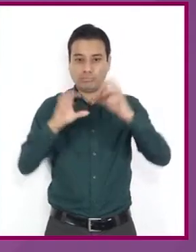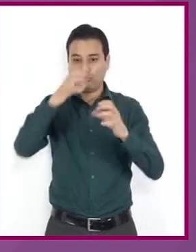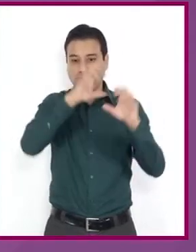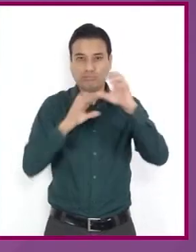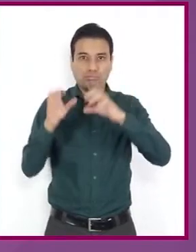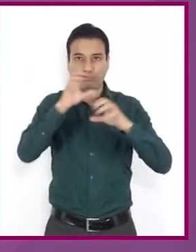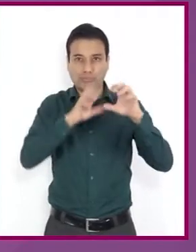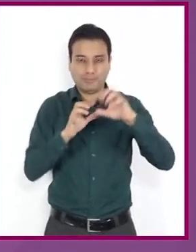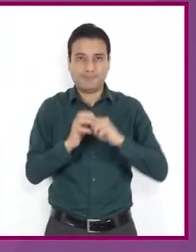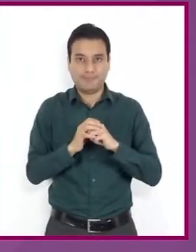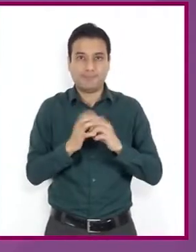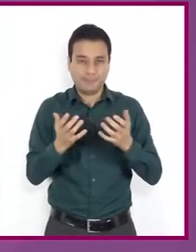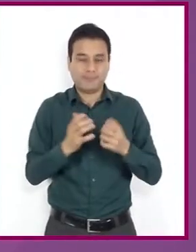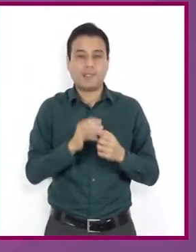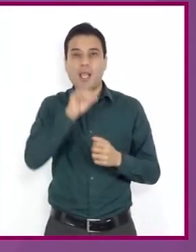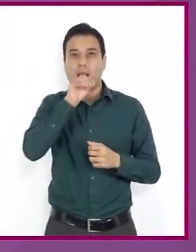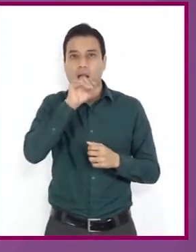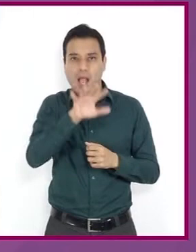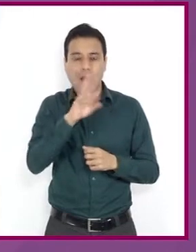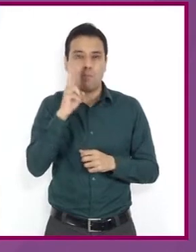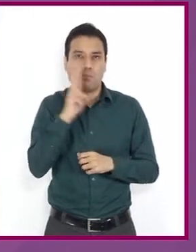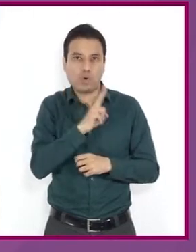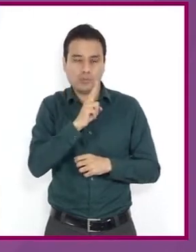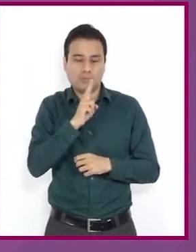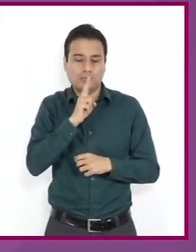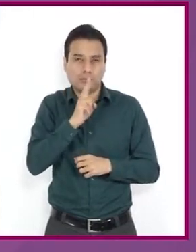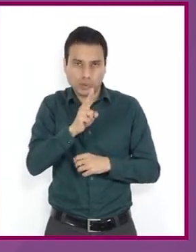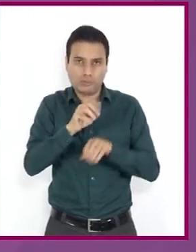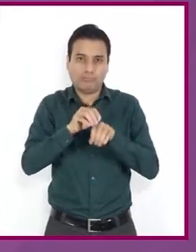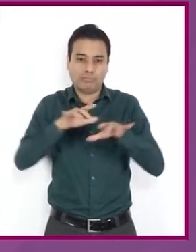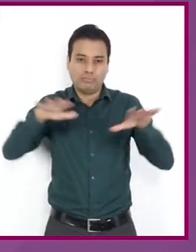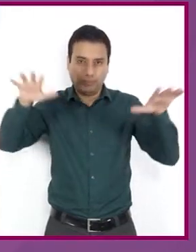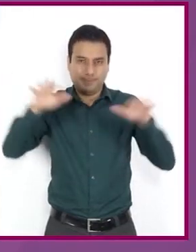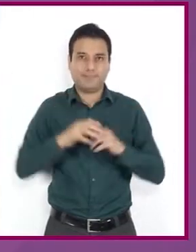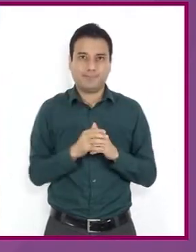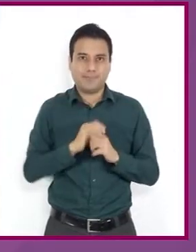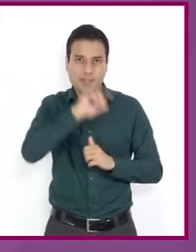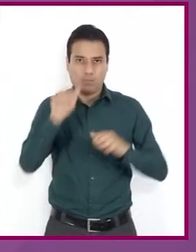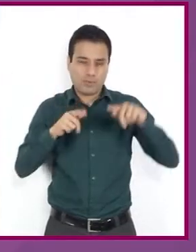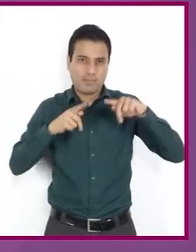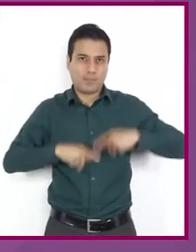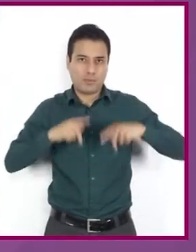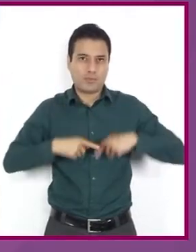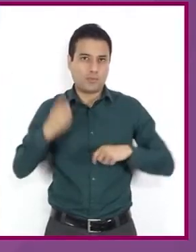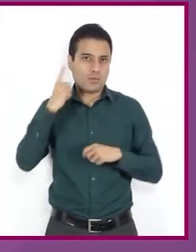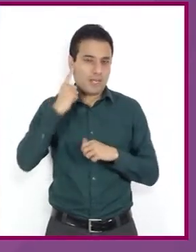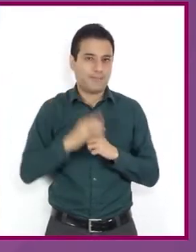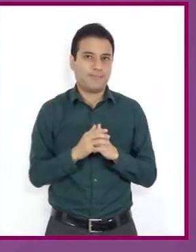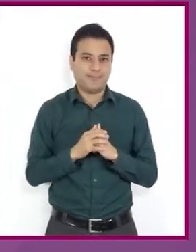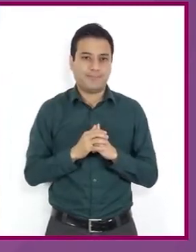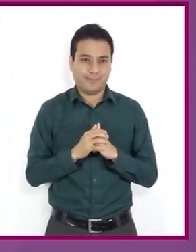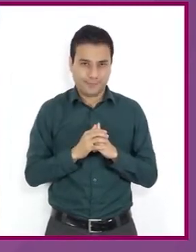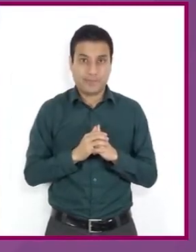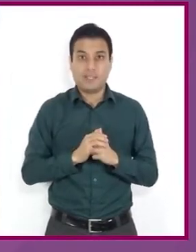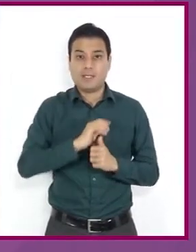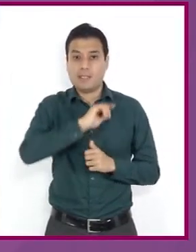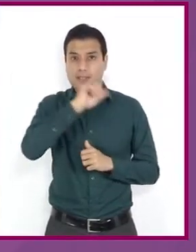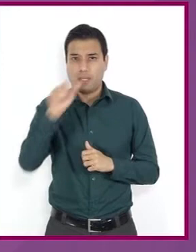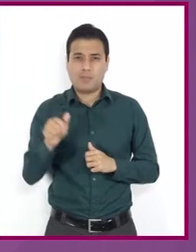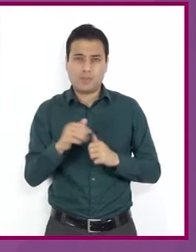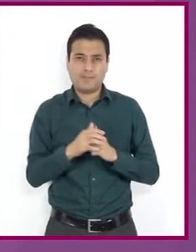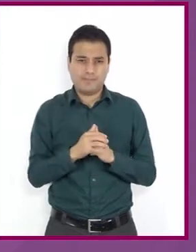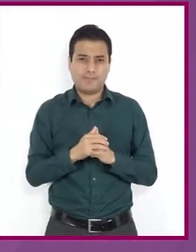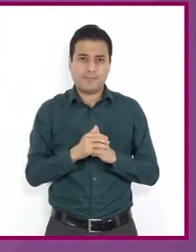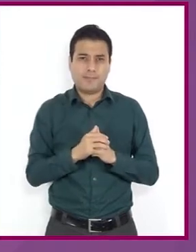esta manera, el sonido se propaga en el medio. A medida que las ondas sonoras se propagan, las partículas se juntan y producen zonas